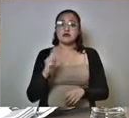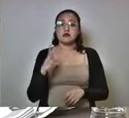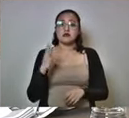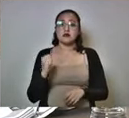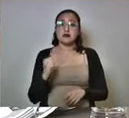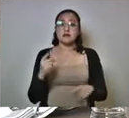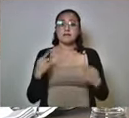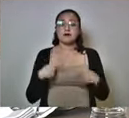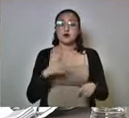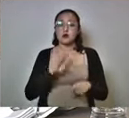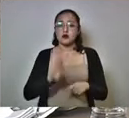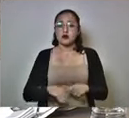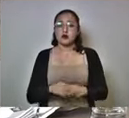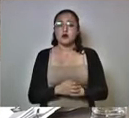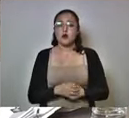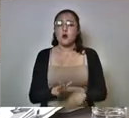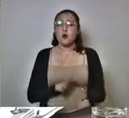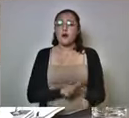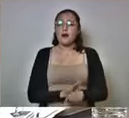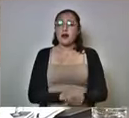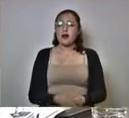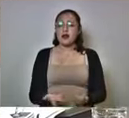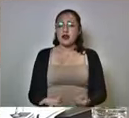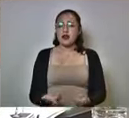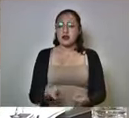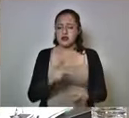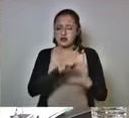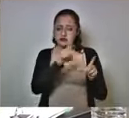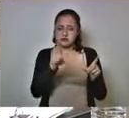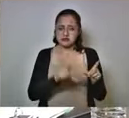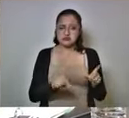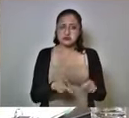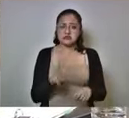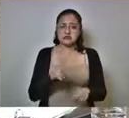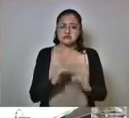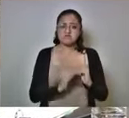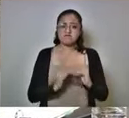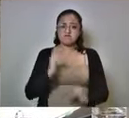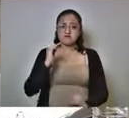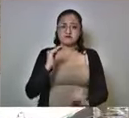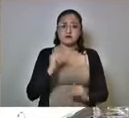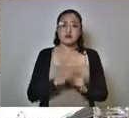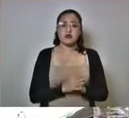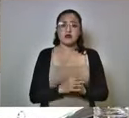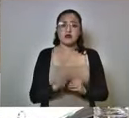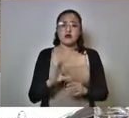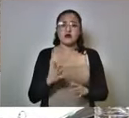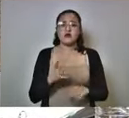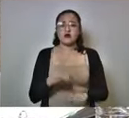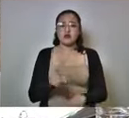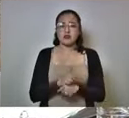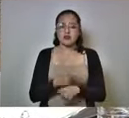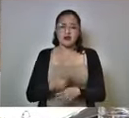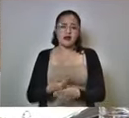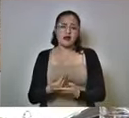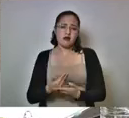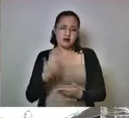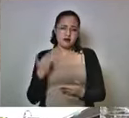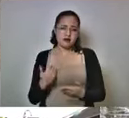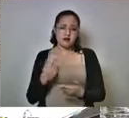1.569 defunciones, lo cual a nivel nacional nos implica un incremento respecto al día anterior